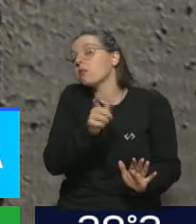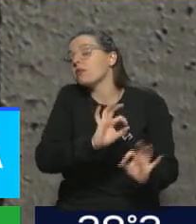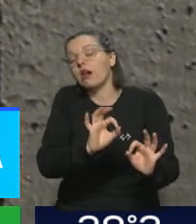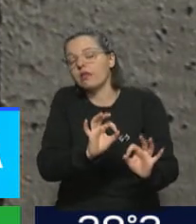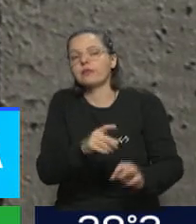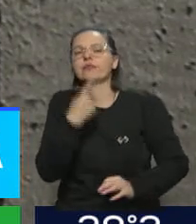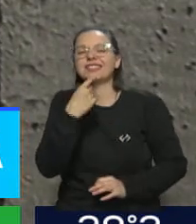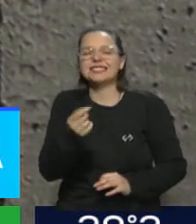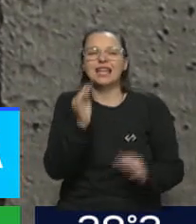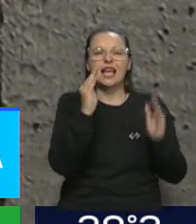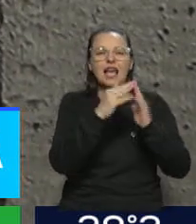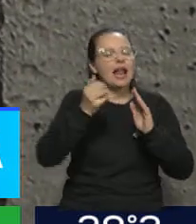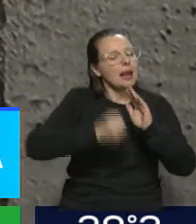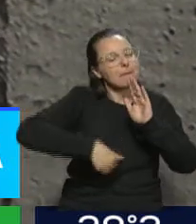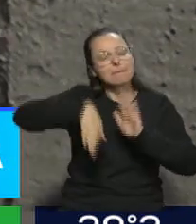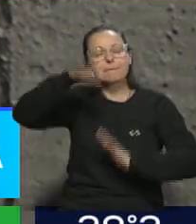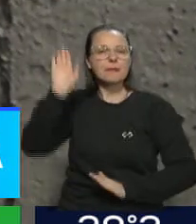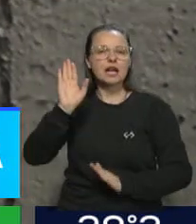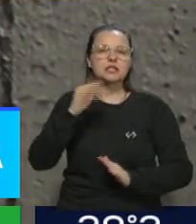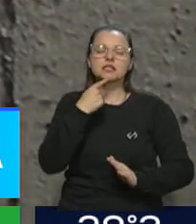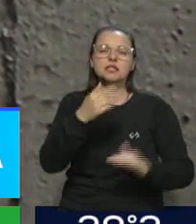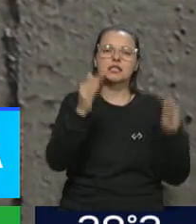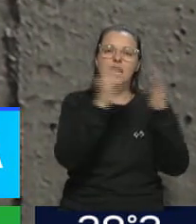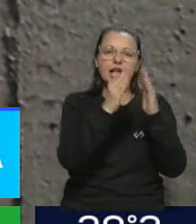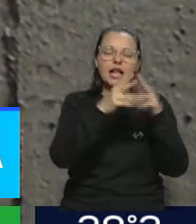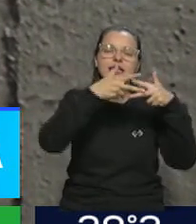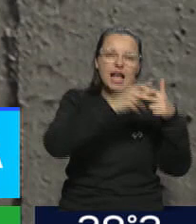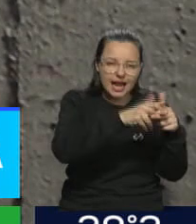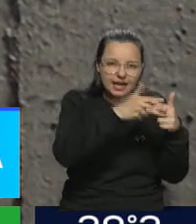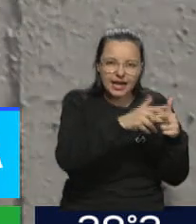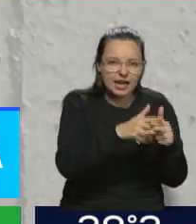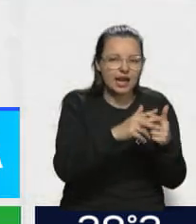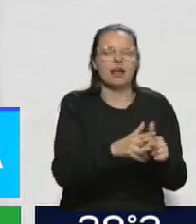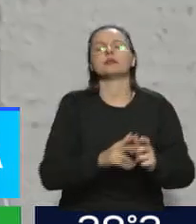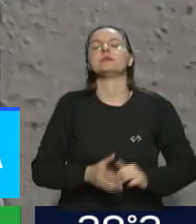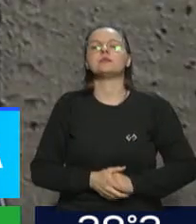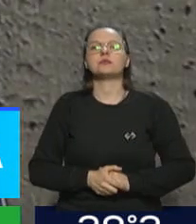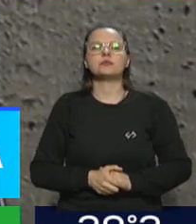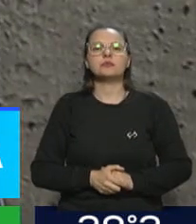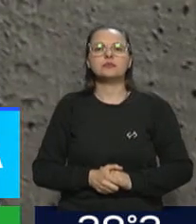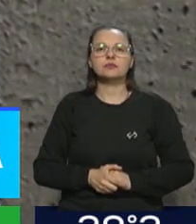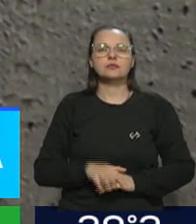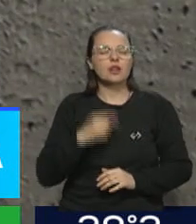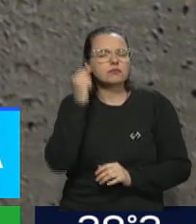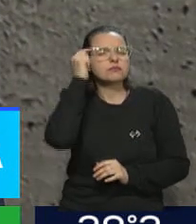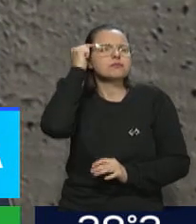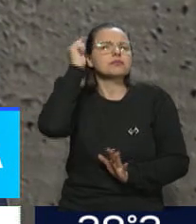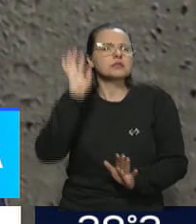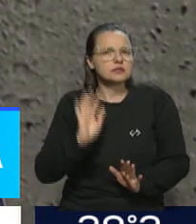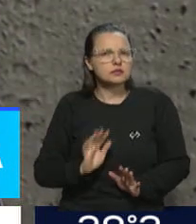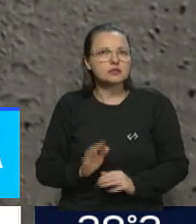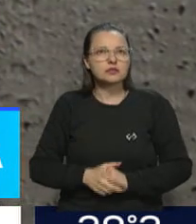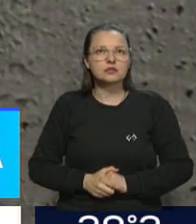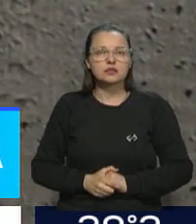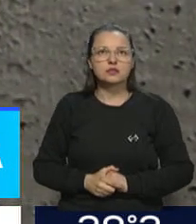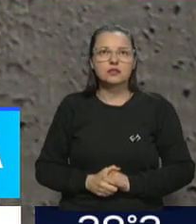hogar lo que plantean los jubilados para lo que lo van a utilizar al crédito. Yo digo siempre que deben festejar los corralones